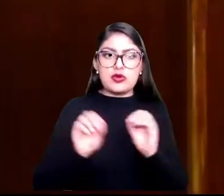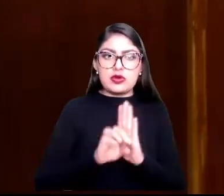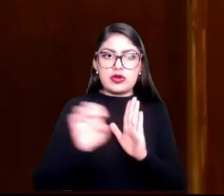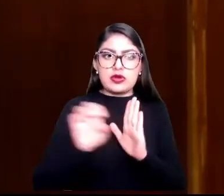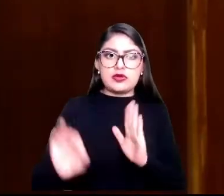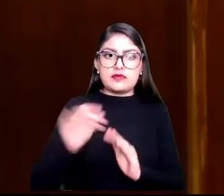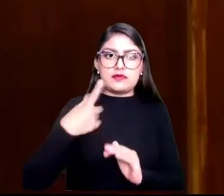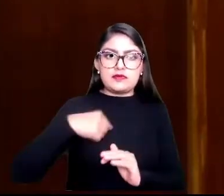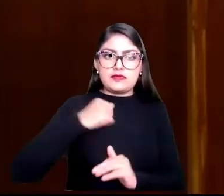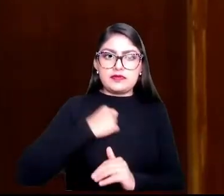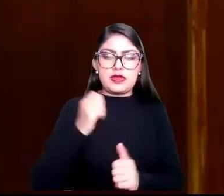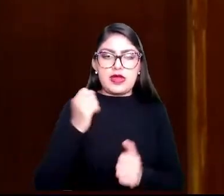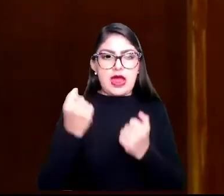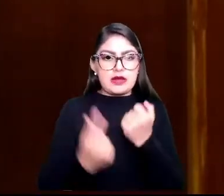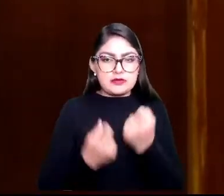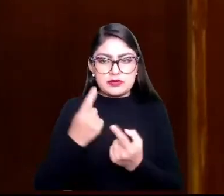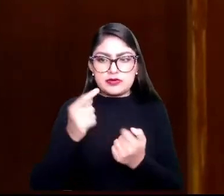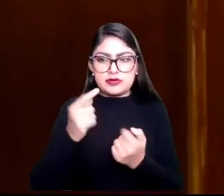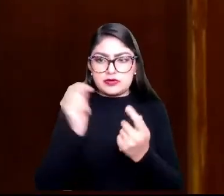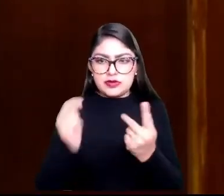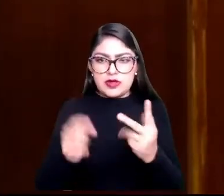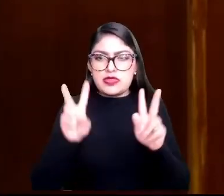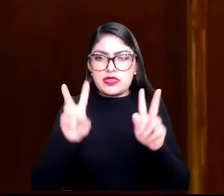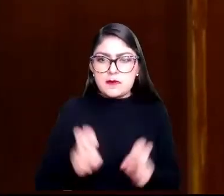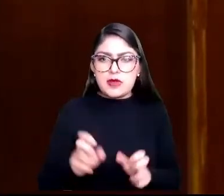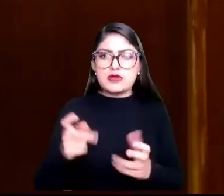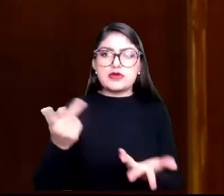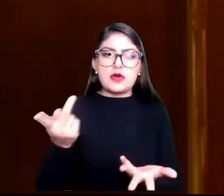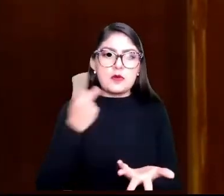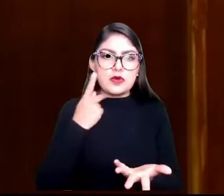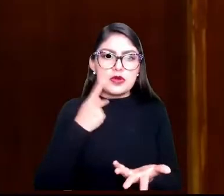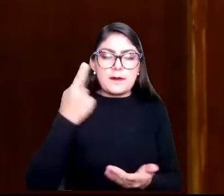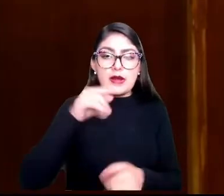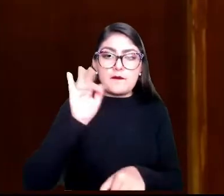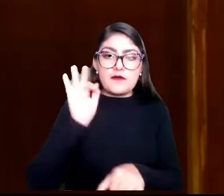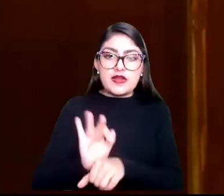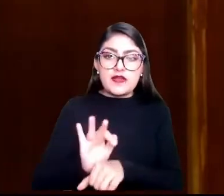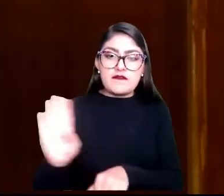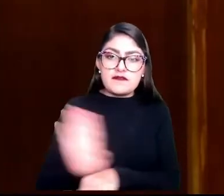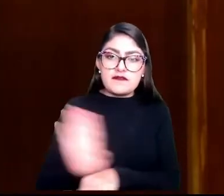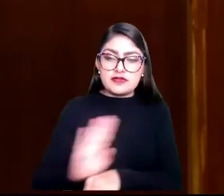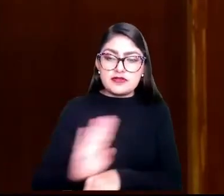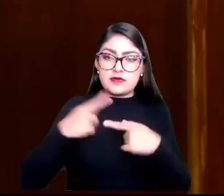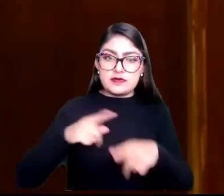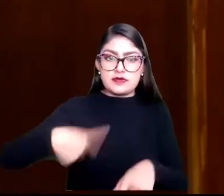no son políticas, no son del beneficio de la gente, el que se haga un análisis exhaustivo. Eso sería todo.